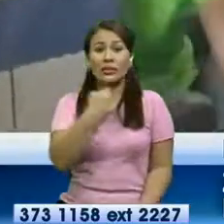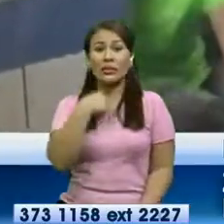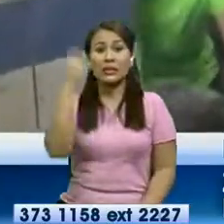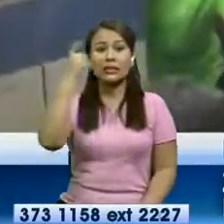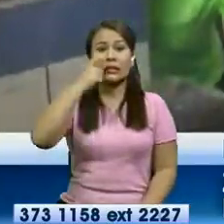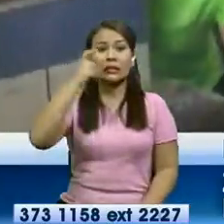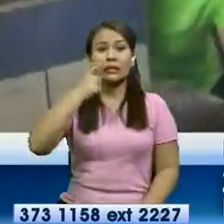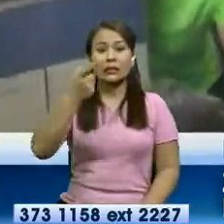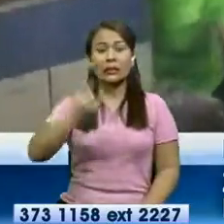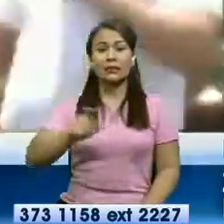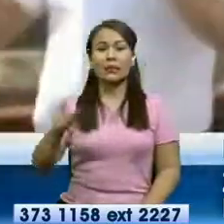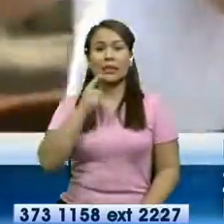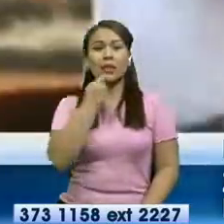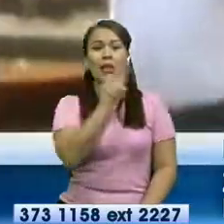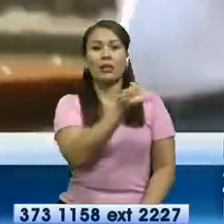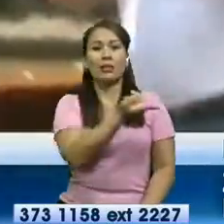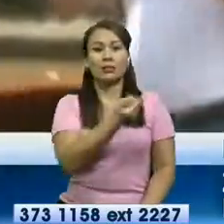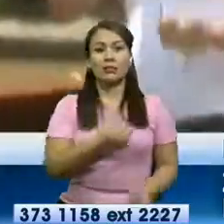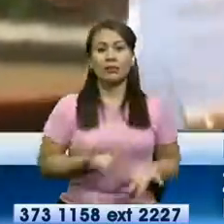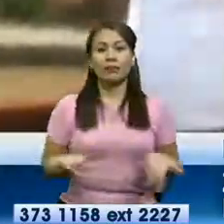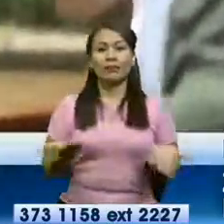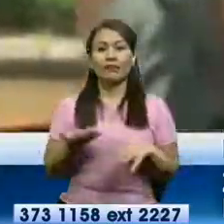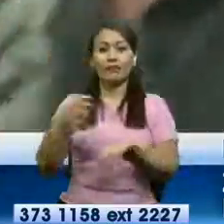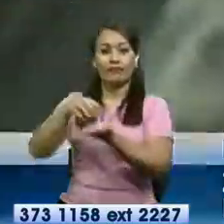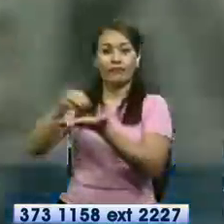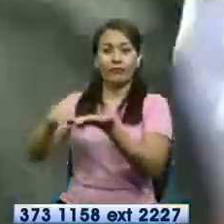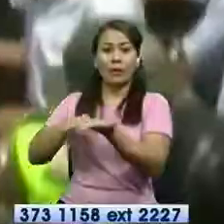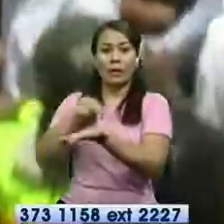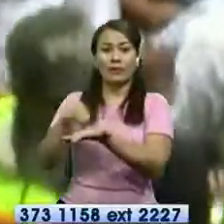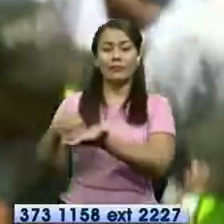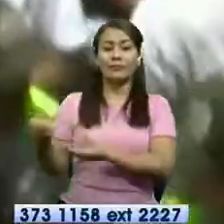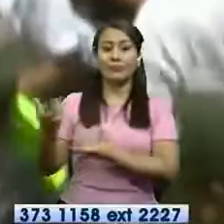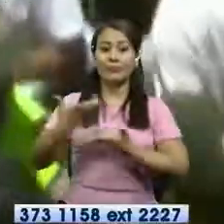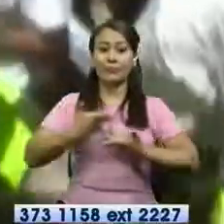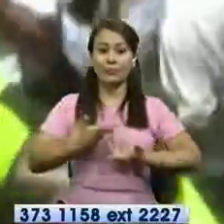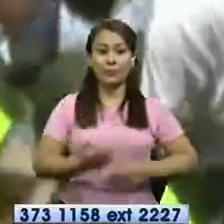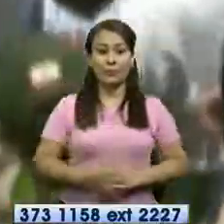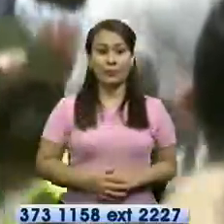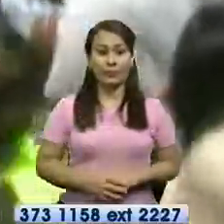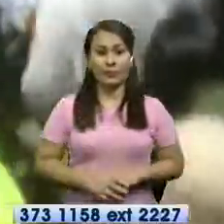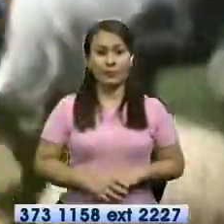Desde la provincia de Manabí informó Johnny Armendáriz.